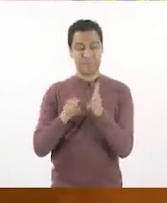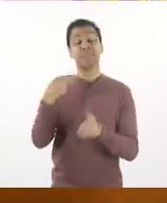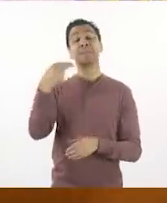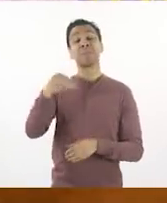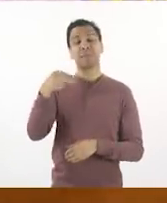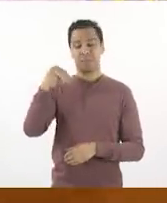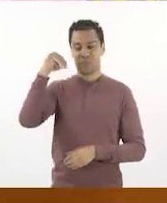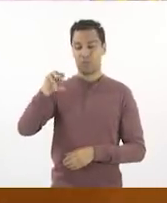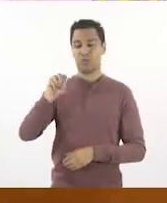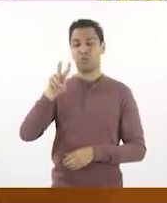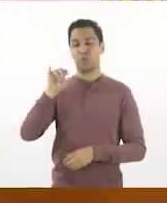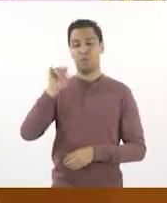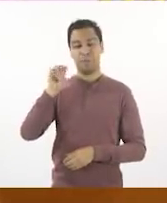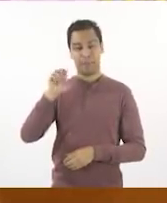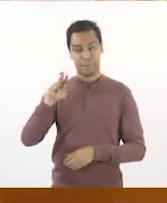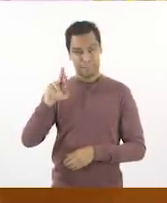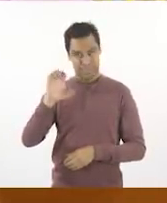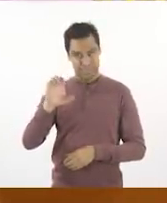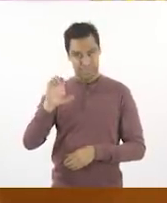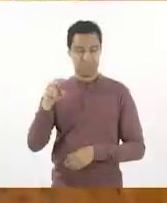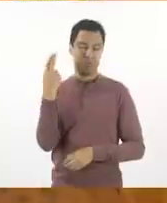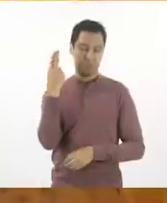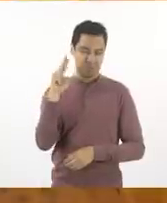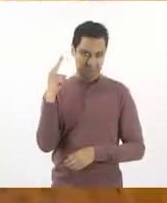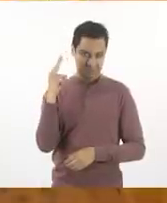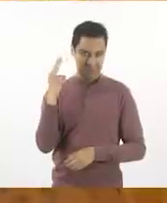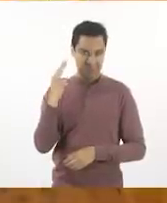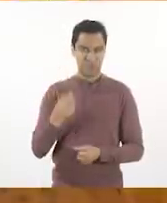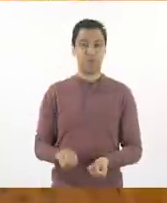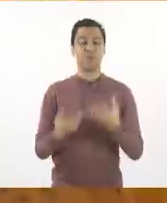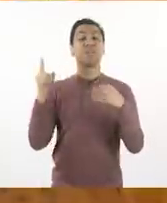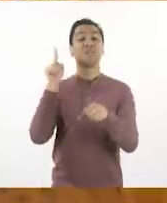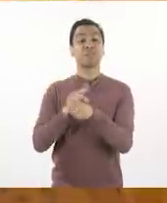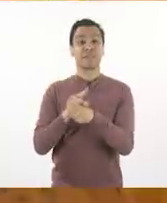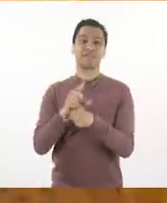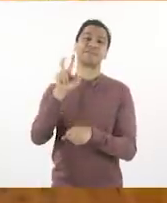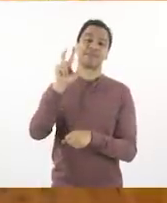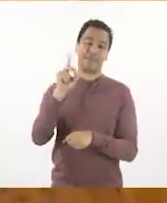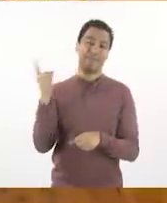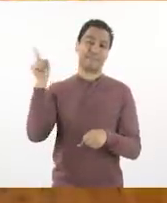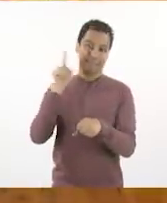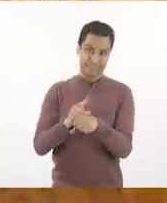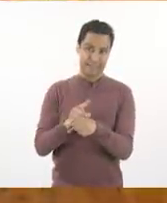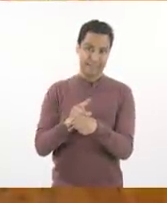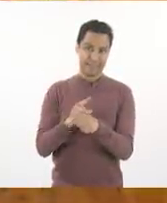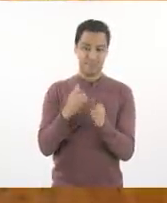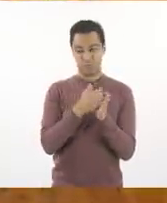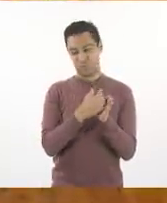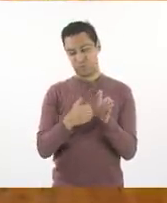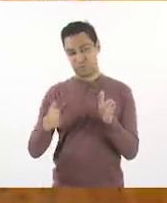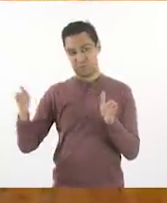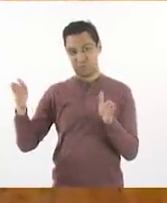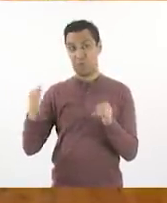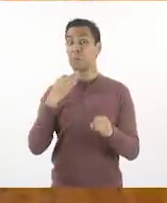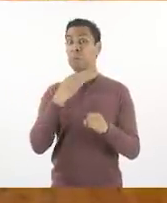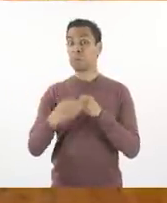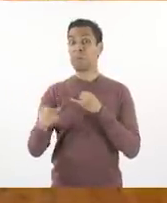llama... Noviembre. Noviembre. ¿Cuántos días tiene? 30 días. 30 días. ¿Y el último